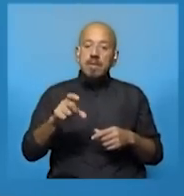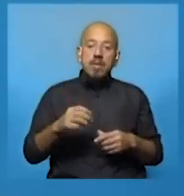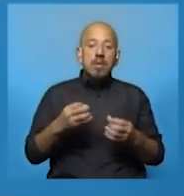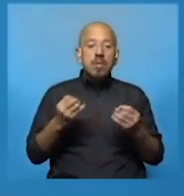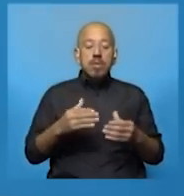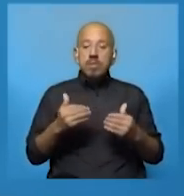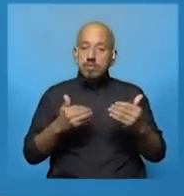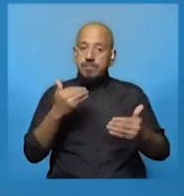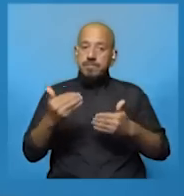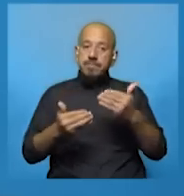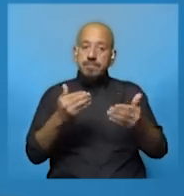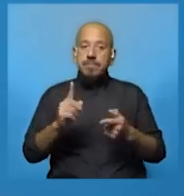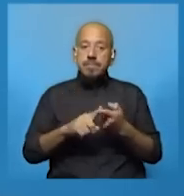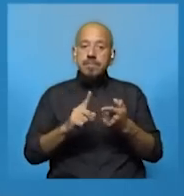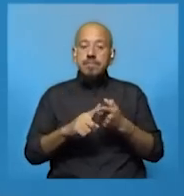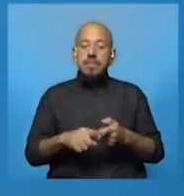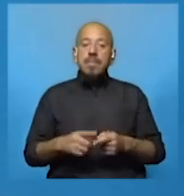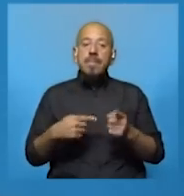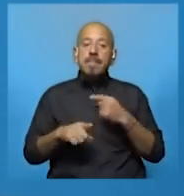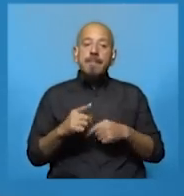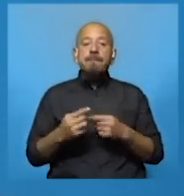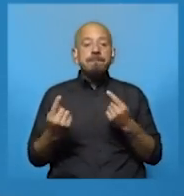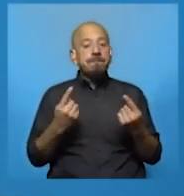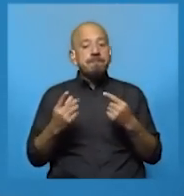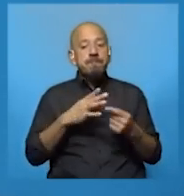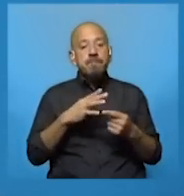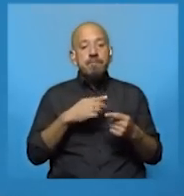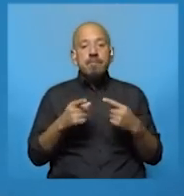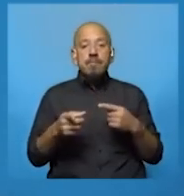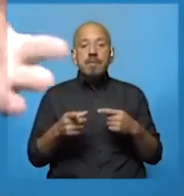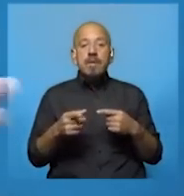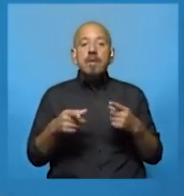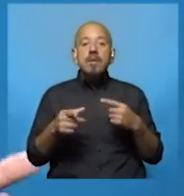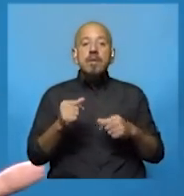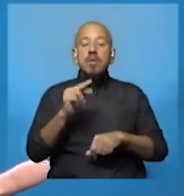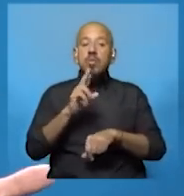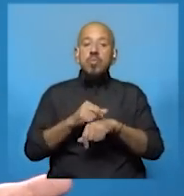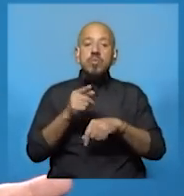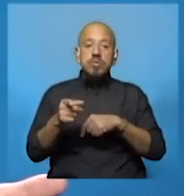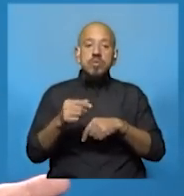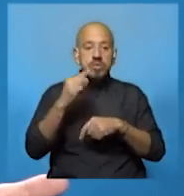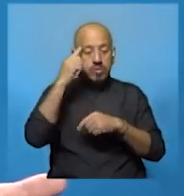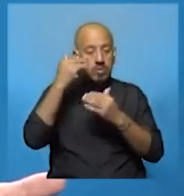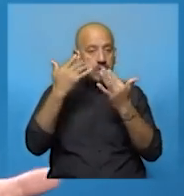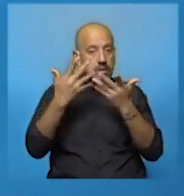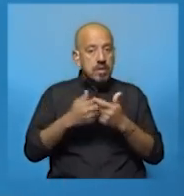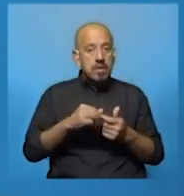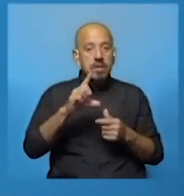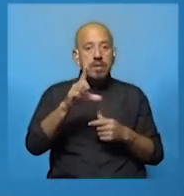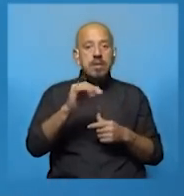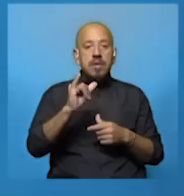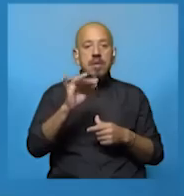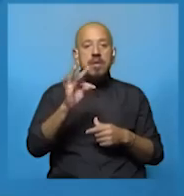una cuerda abreviado por lo tanto las partes se encuentran ventajas en utilizar esa estrategia de litigación